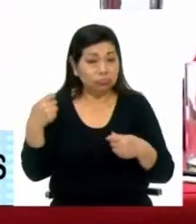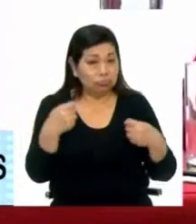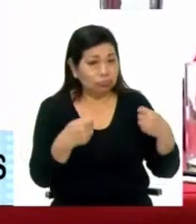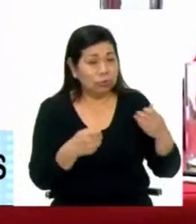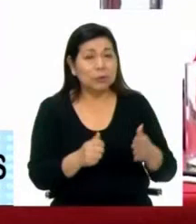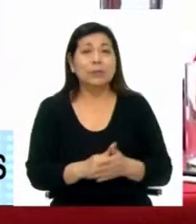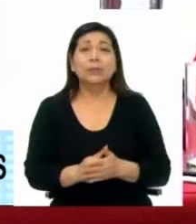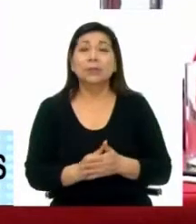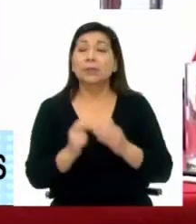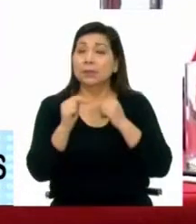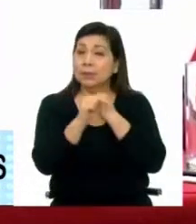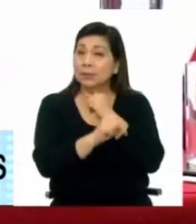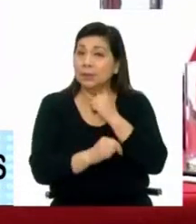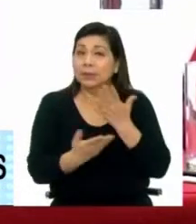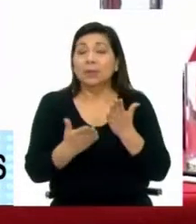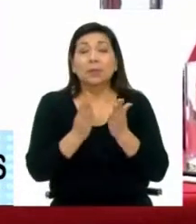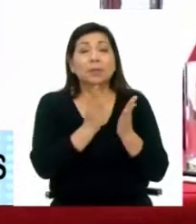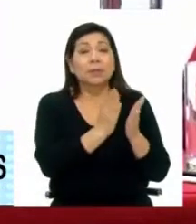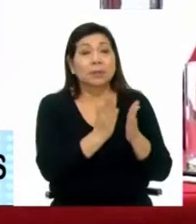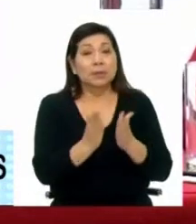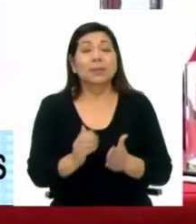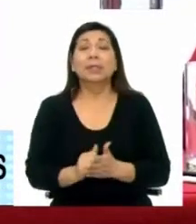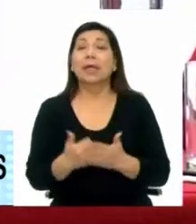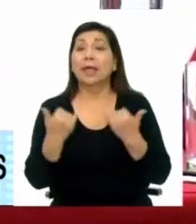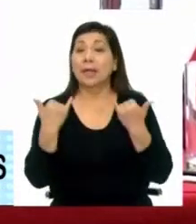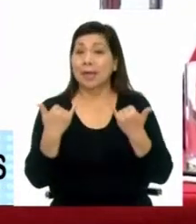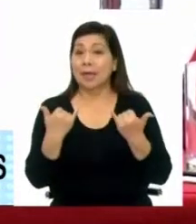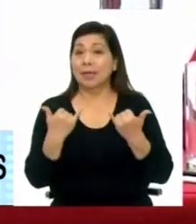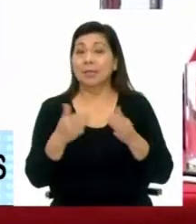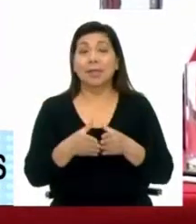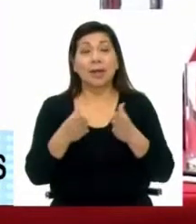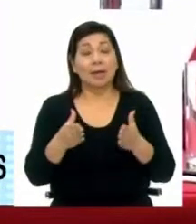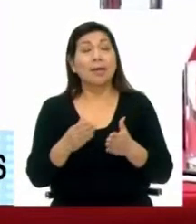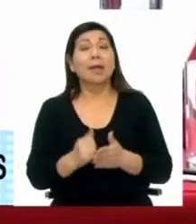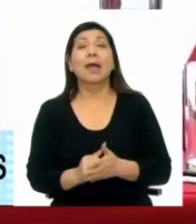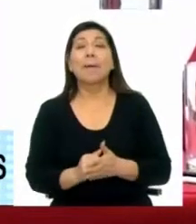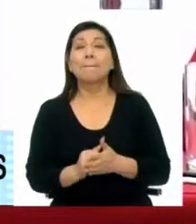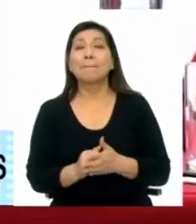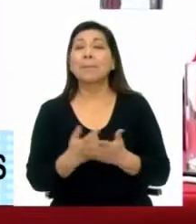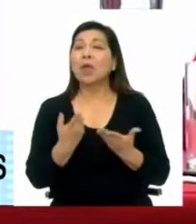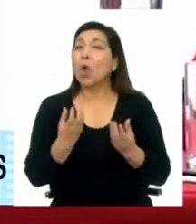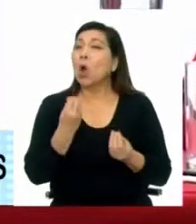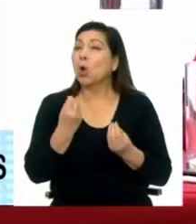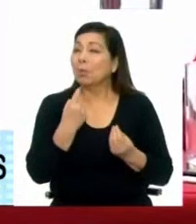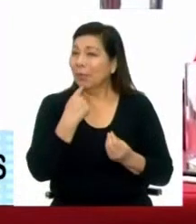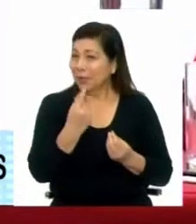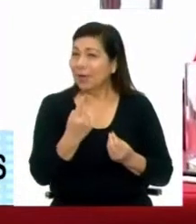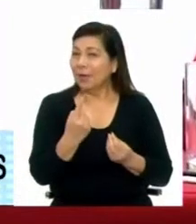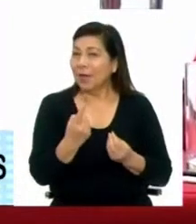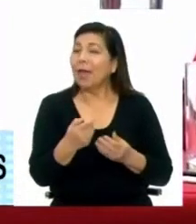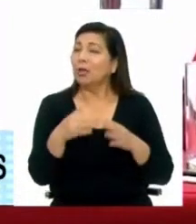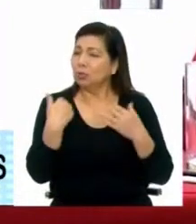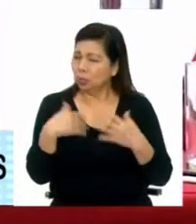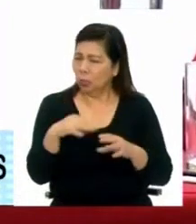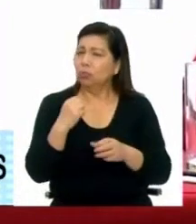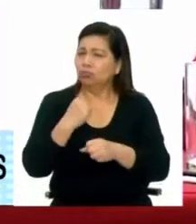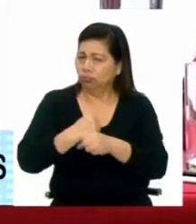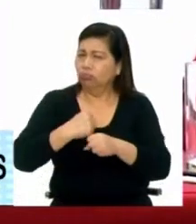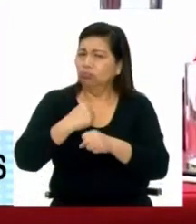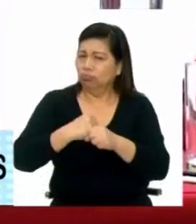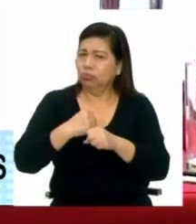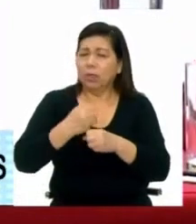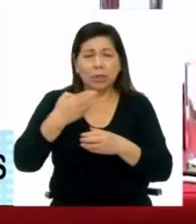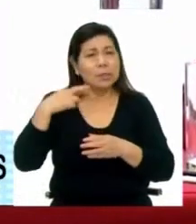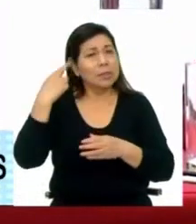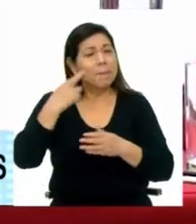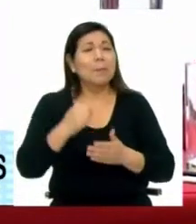contribuciones nacionalmente determinadas en este gran foro y evento, y como le venía diciendo, sigue trabajando en esa línea